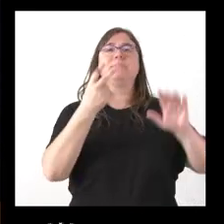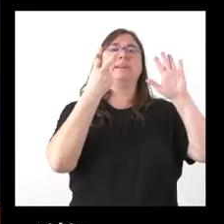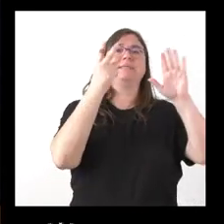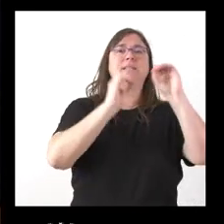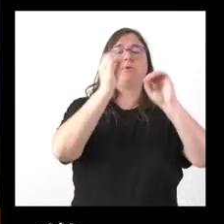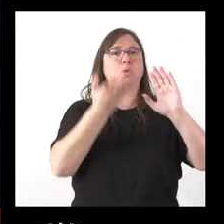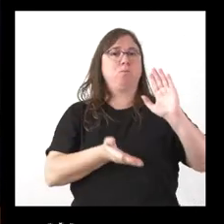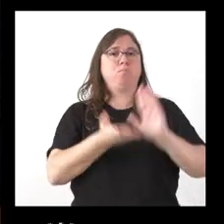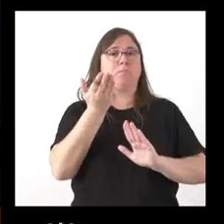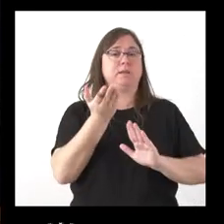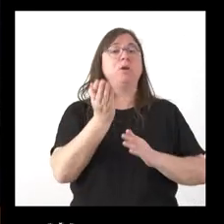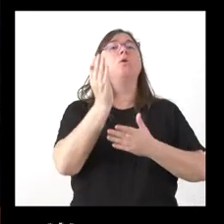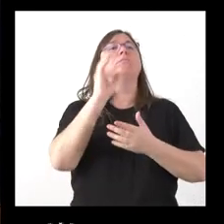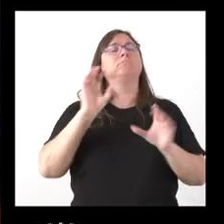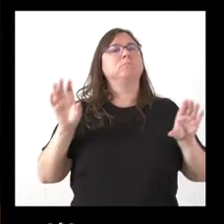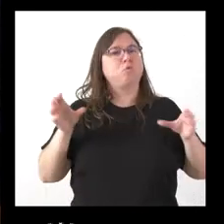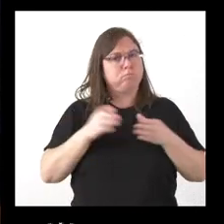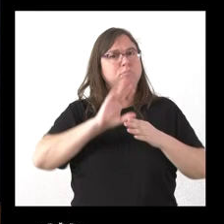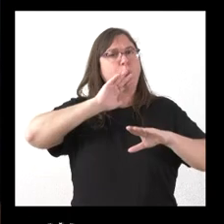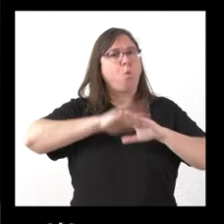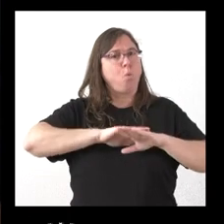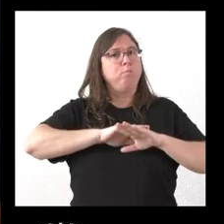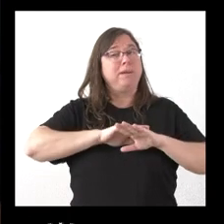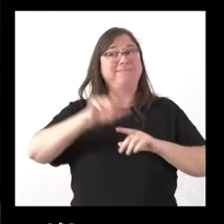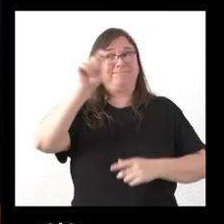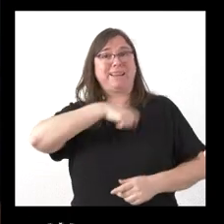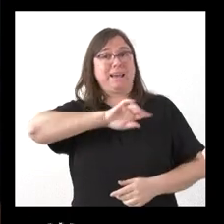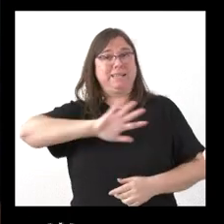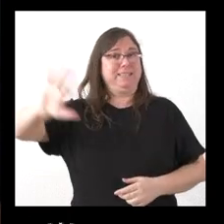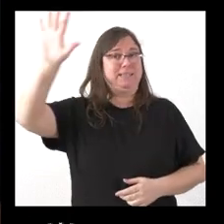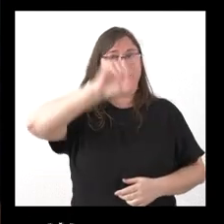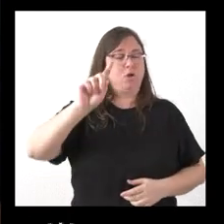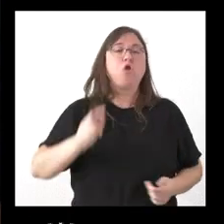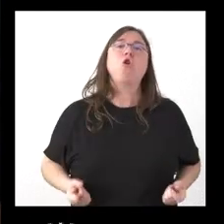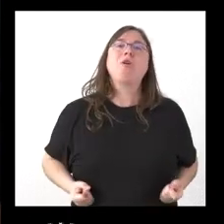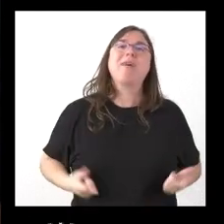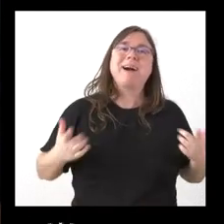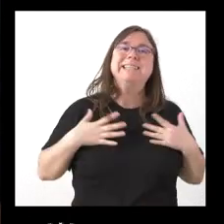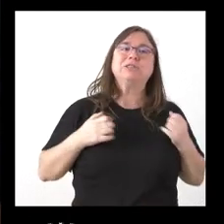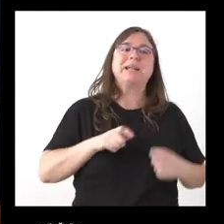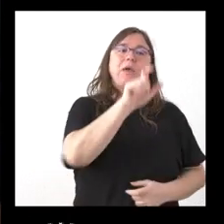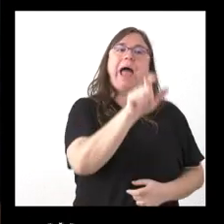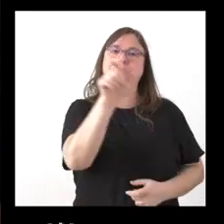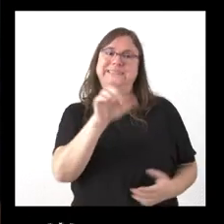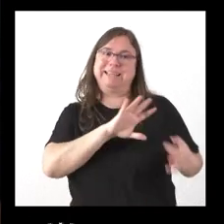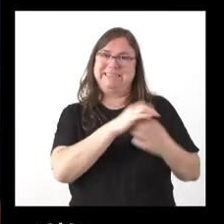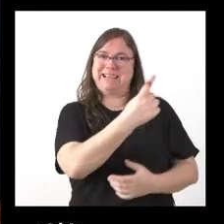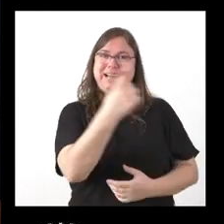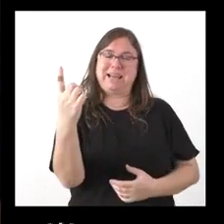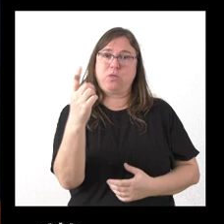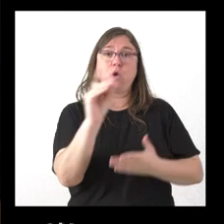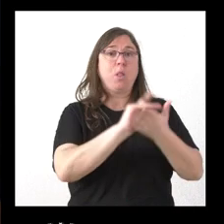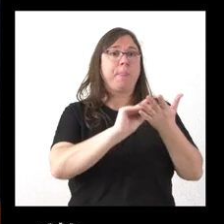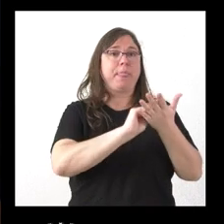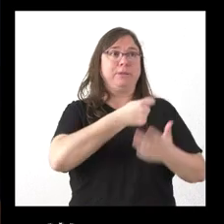nuestra comunidad lo cumple no así el conjunto nacional el gasto sanitario por habitante según esos datos en el conjunto